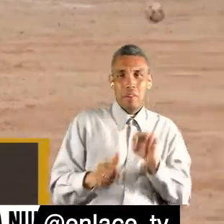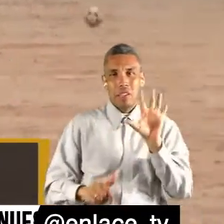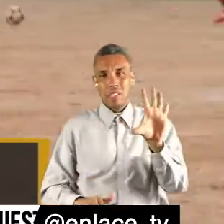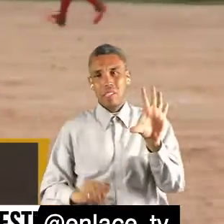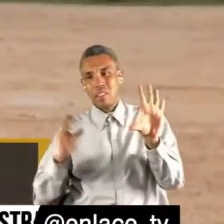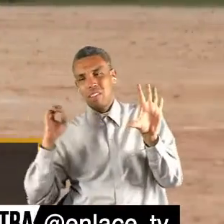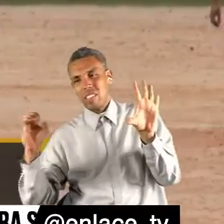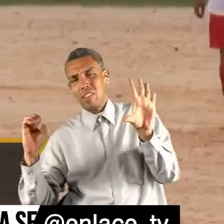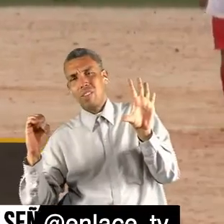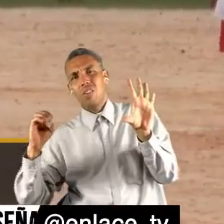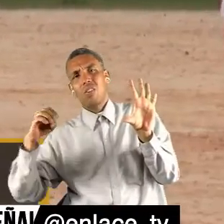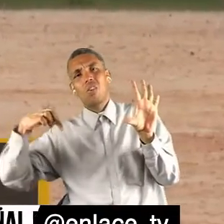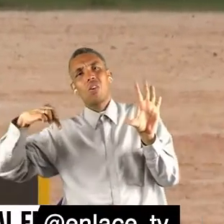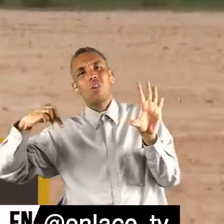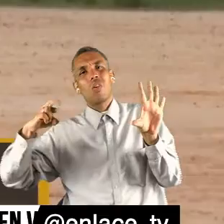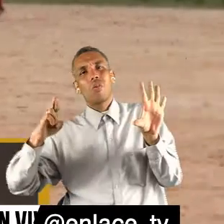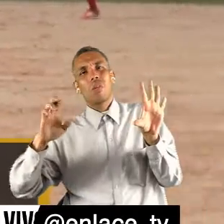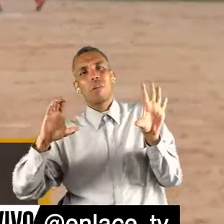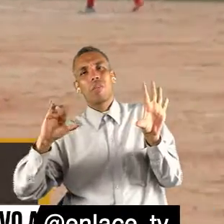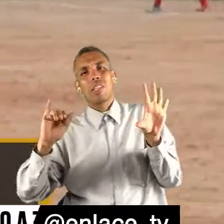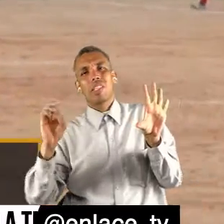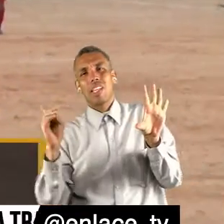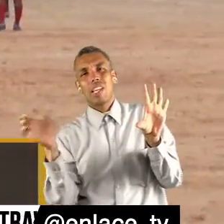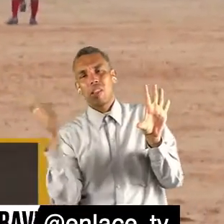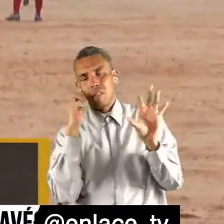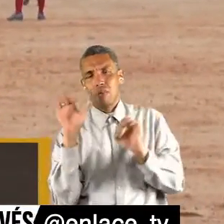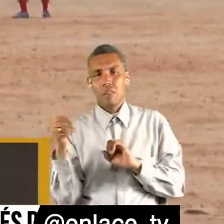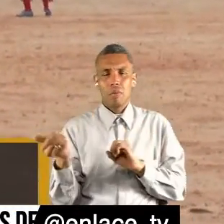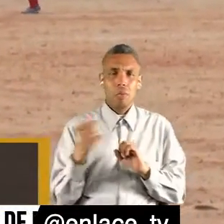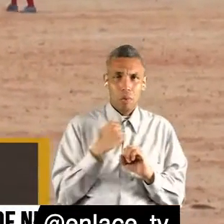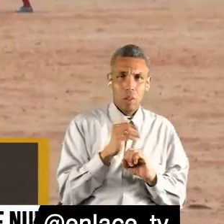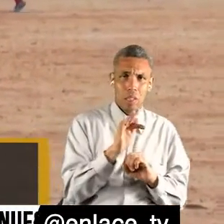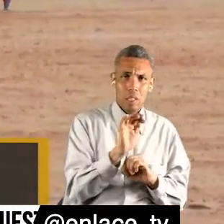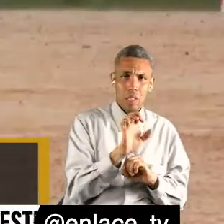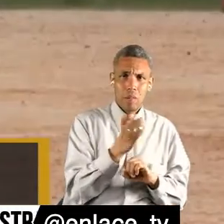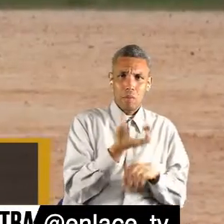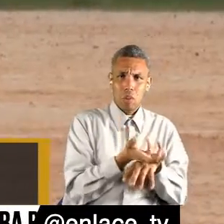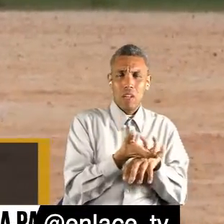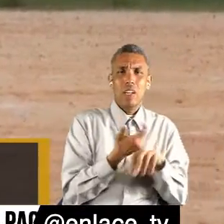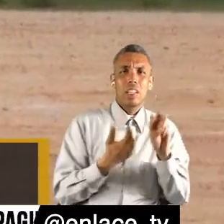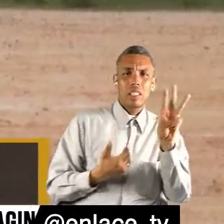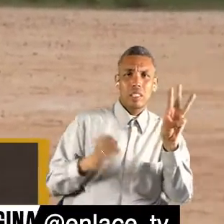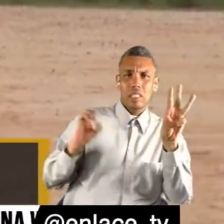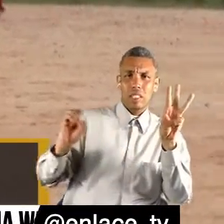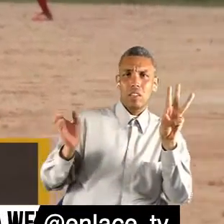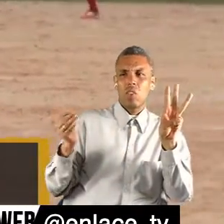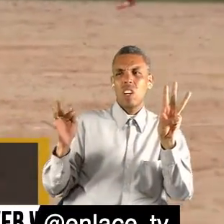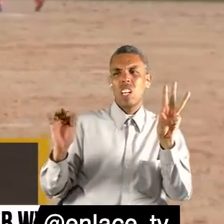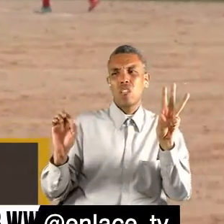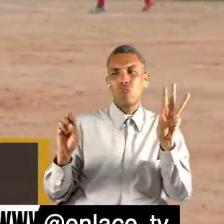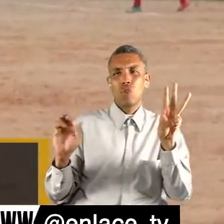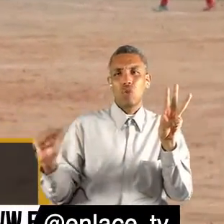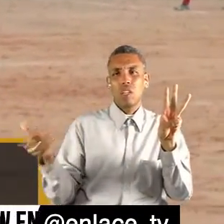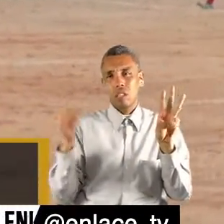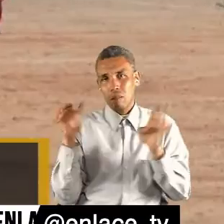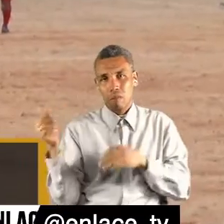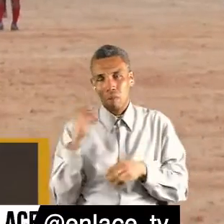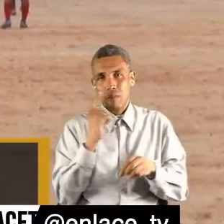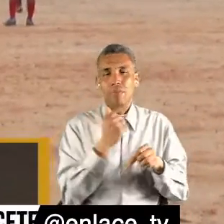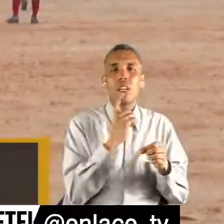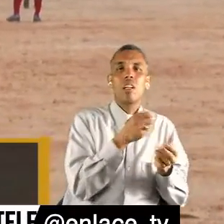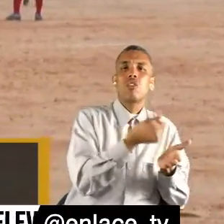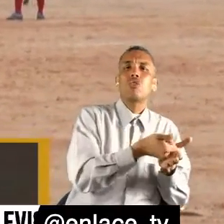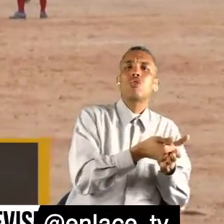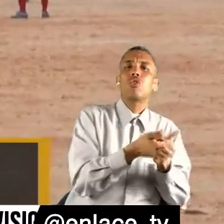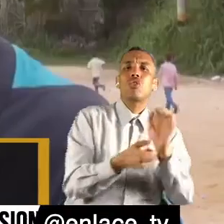5-0 al combo de Preciados. Seguido, Termogalán derrotó 3-0 a la Tora. Y al finalizar esta primera jornada, los socios triunfaron